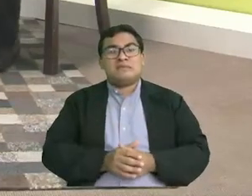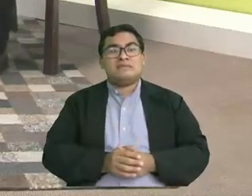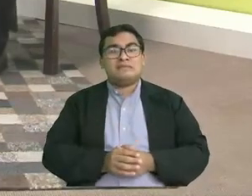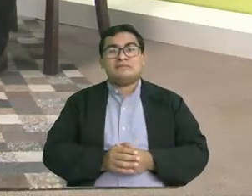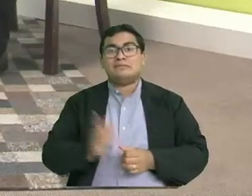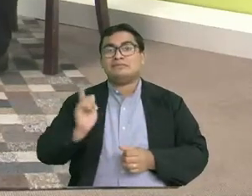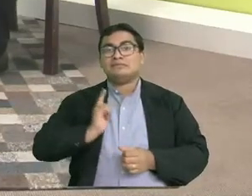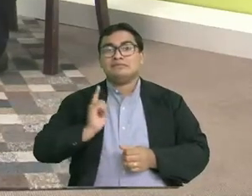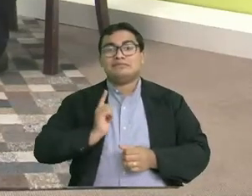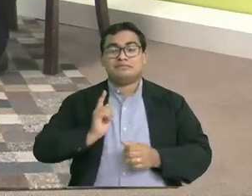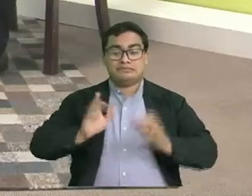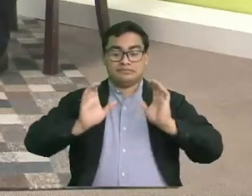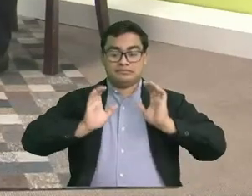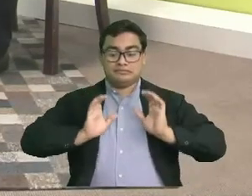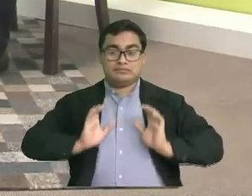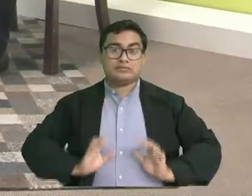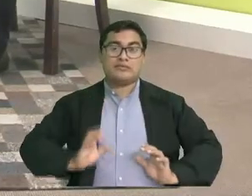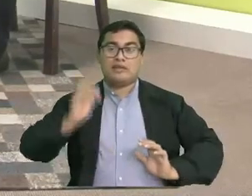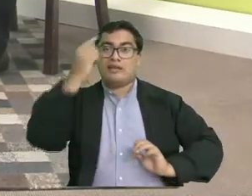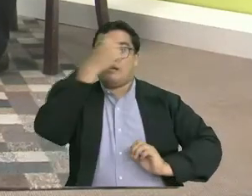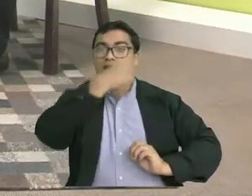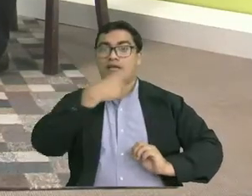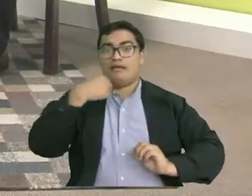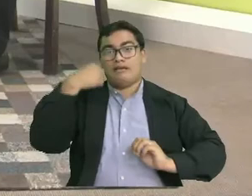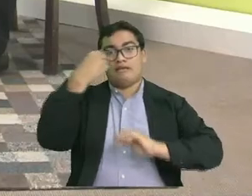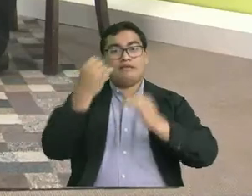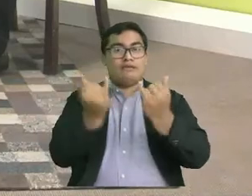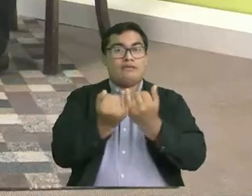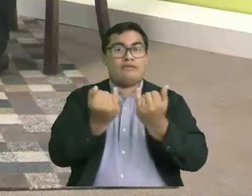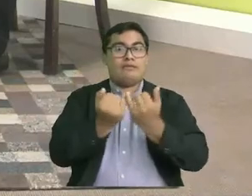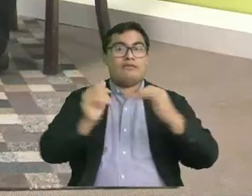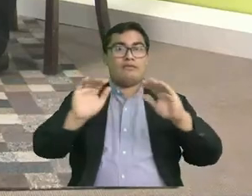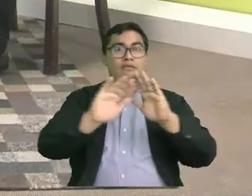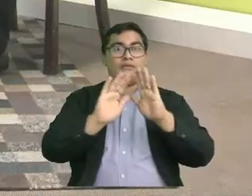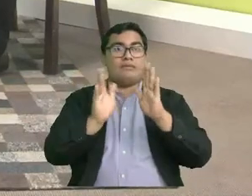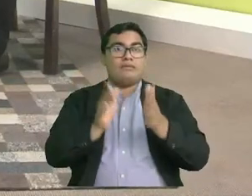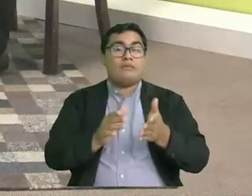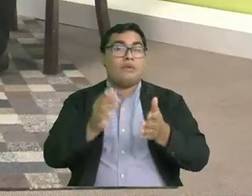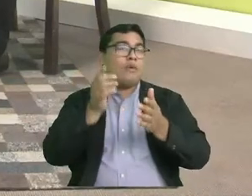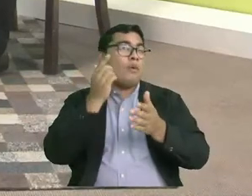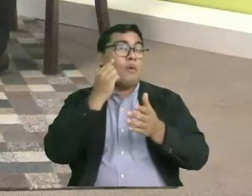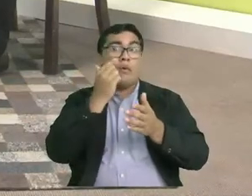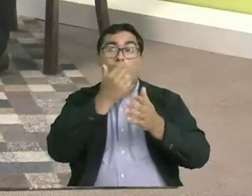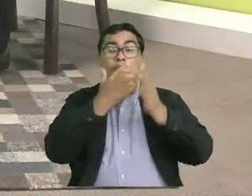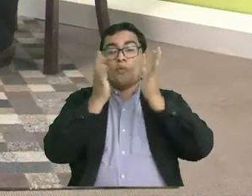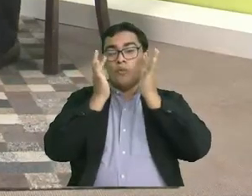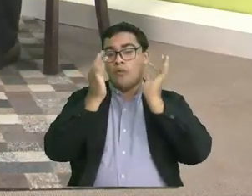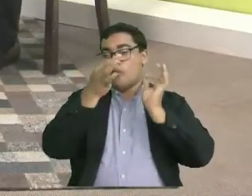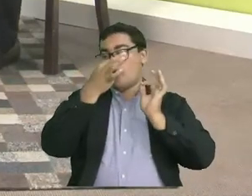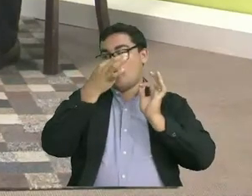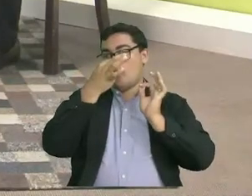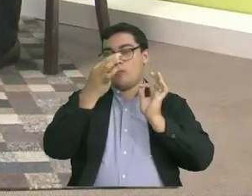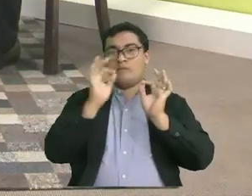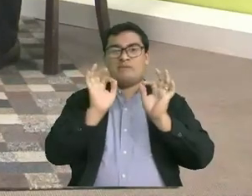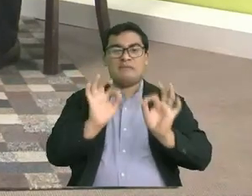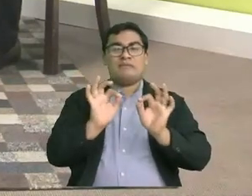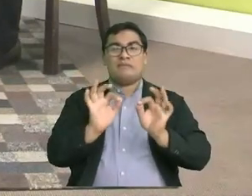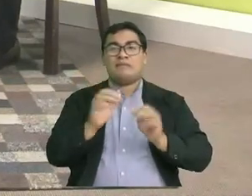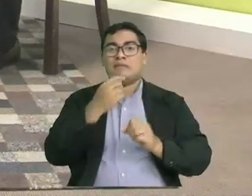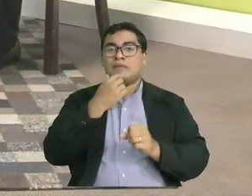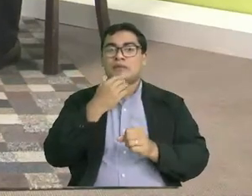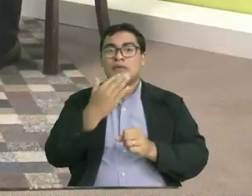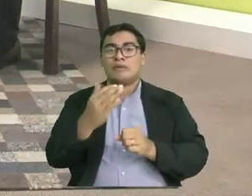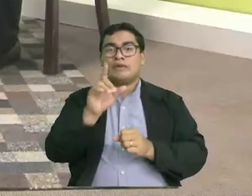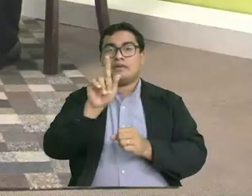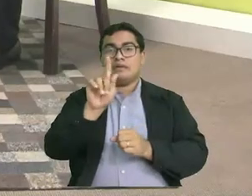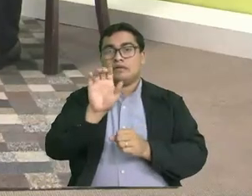rasgos femeninos, o sea, tiene un rostro femenino, un ojo más fino, una nariz más fina. Sí, porque la